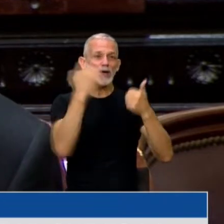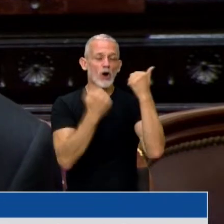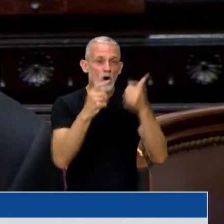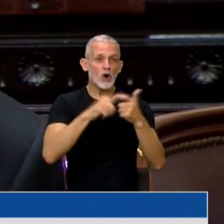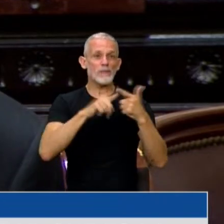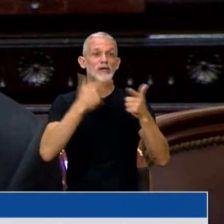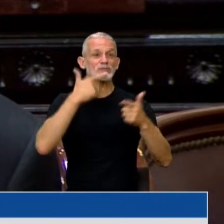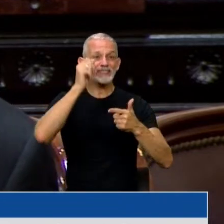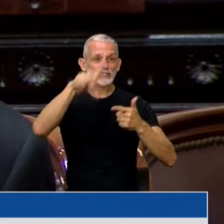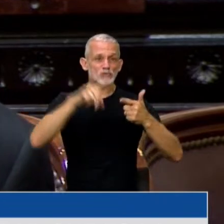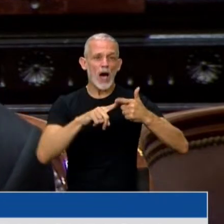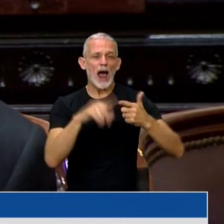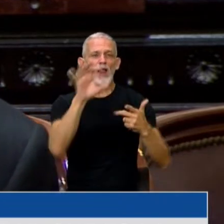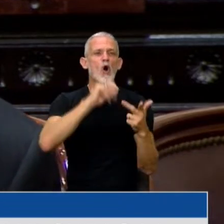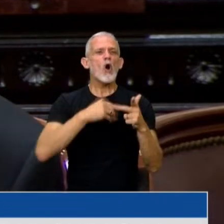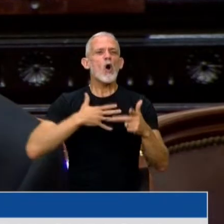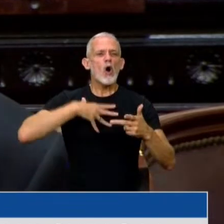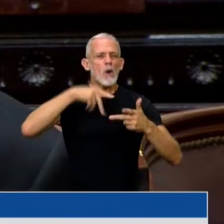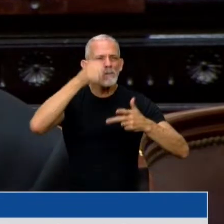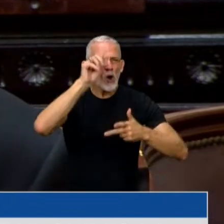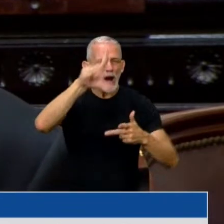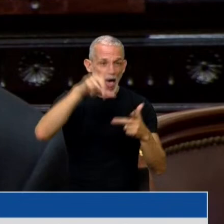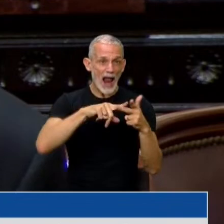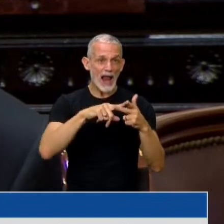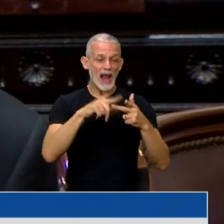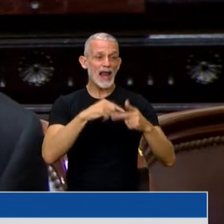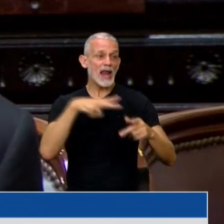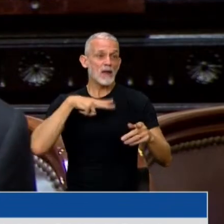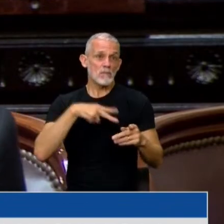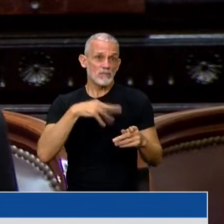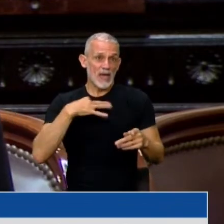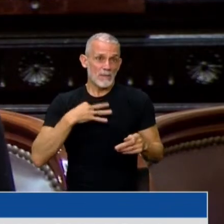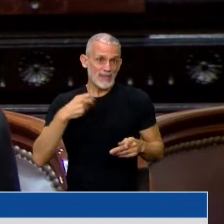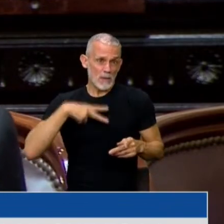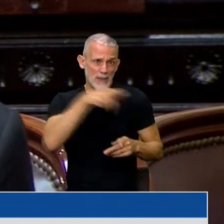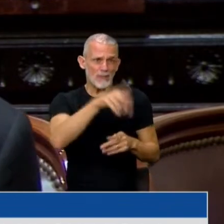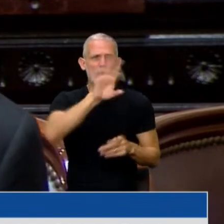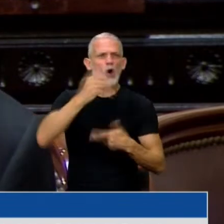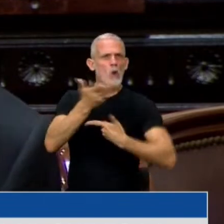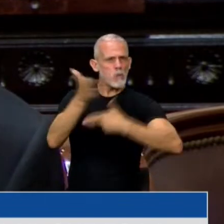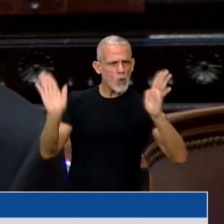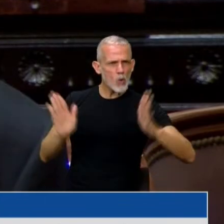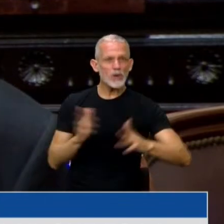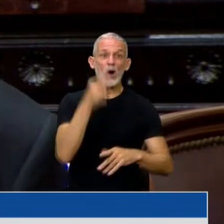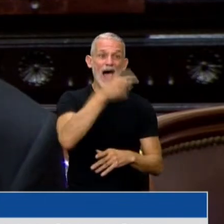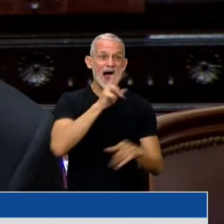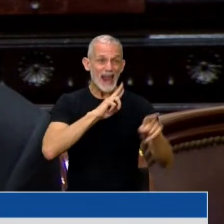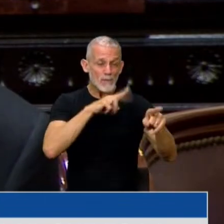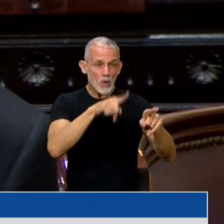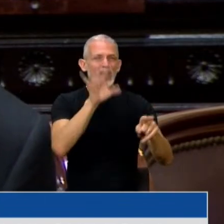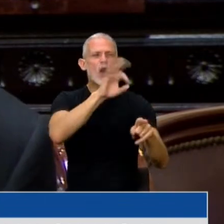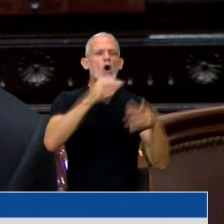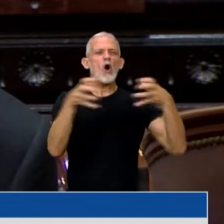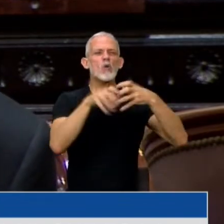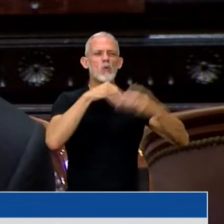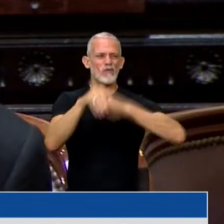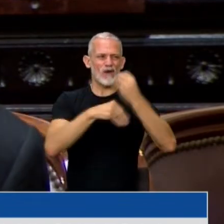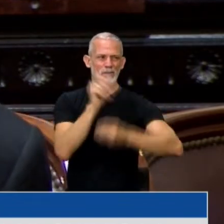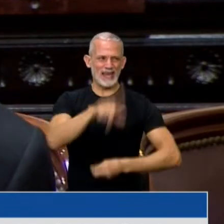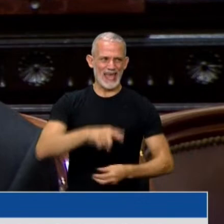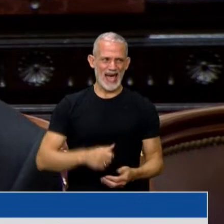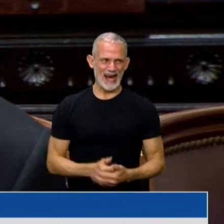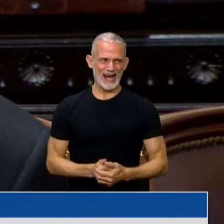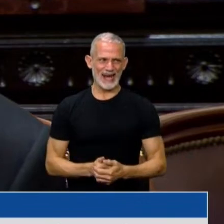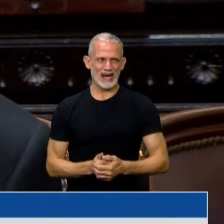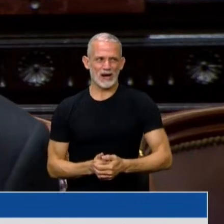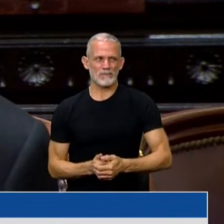económicos, sexuales, morales, tanto en el ámbito privado como el público a ellas o a su grupo familiar.